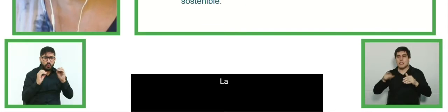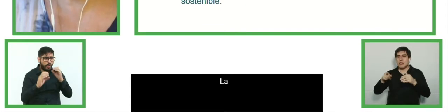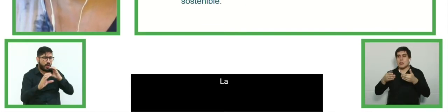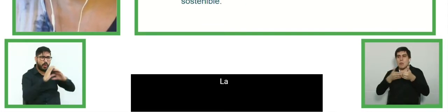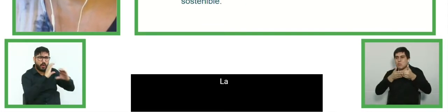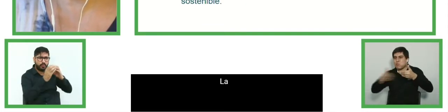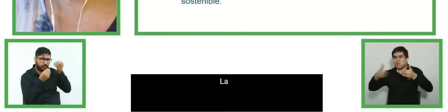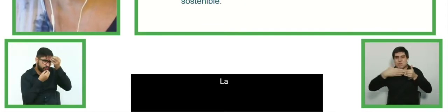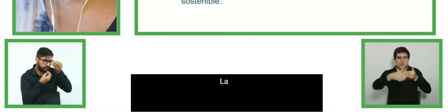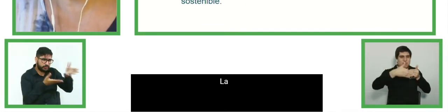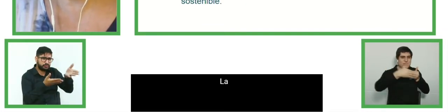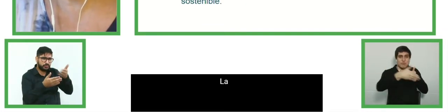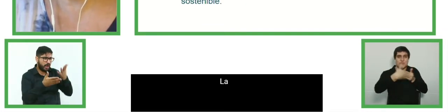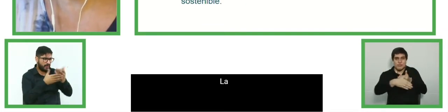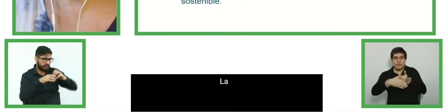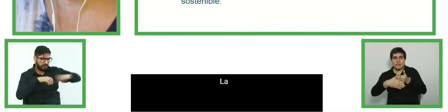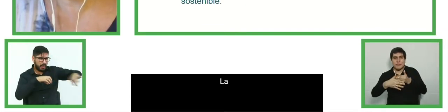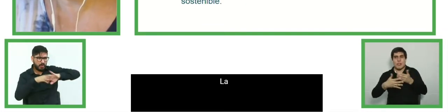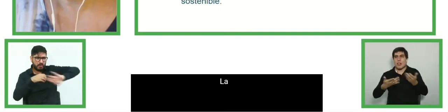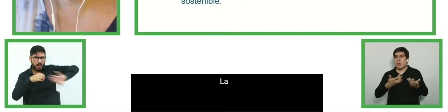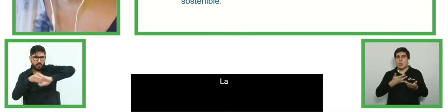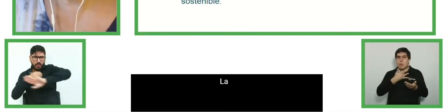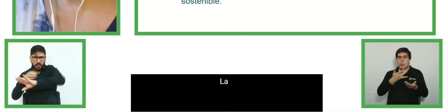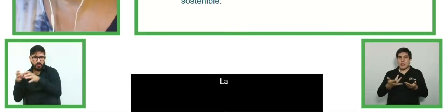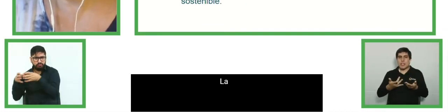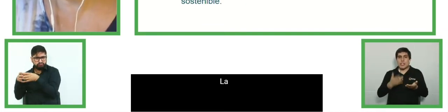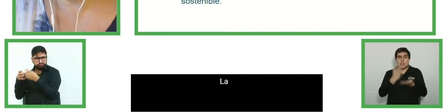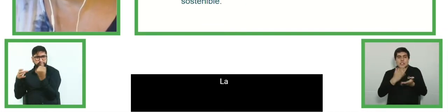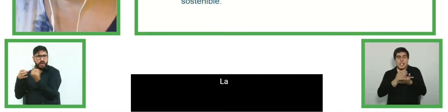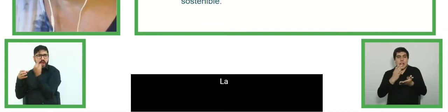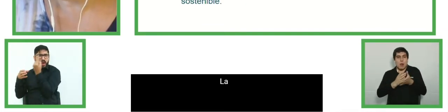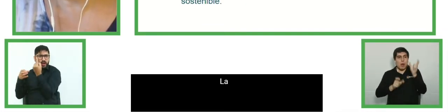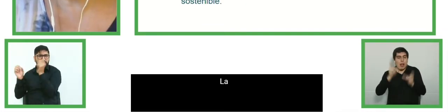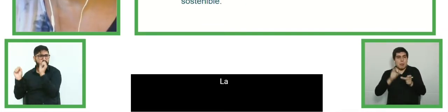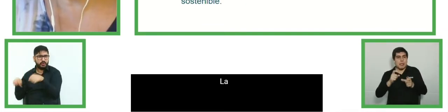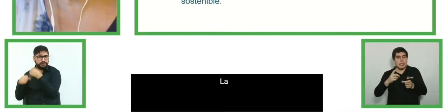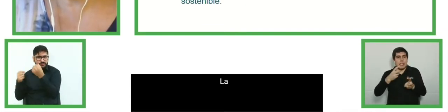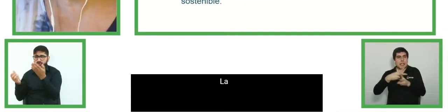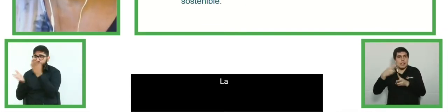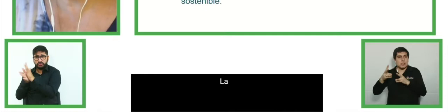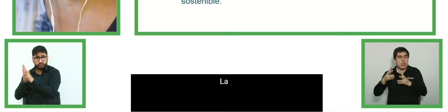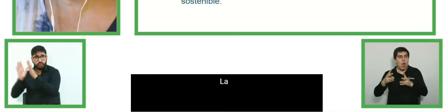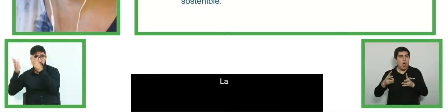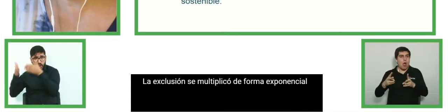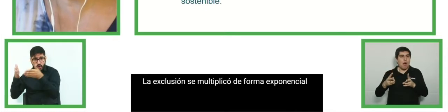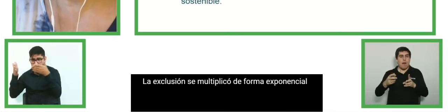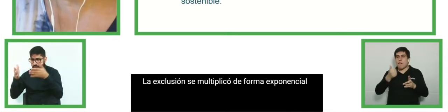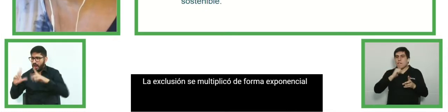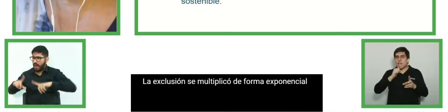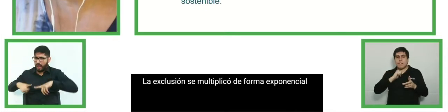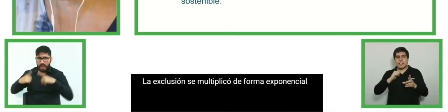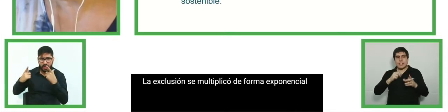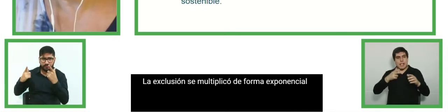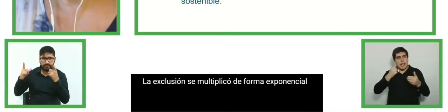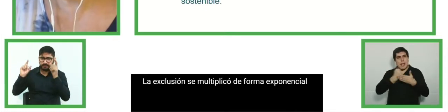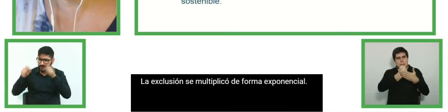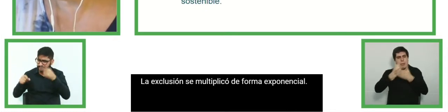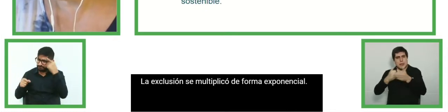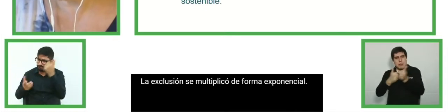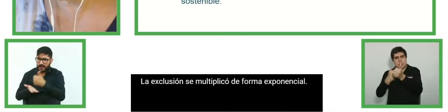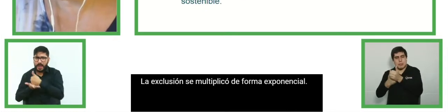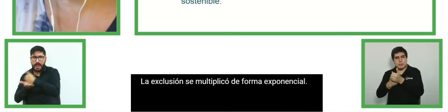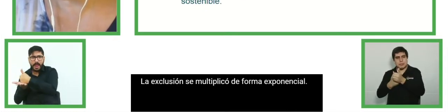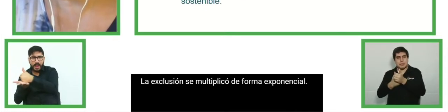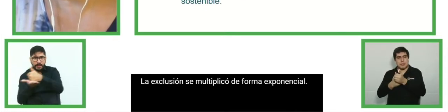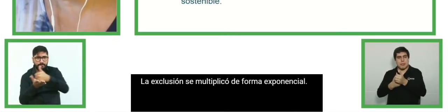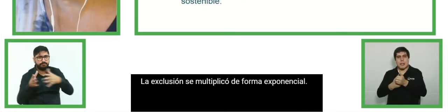exponencial. Frente a esta tragedia, la Escuela de Gente creó el proyecto Hiperconexión Inclusiva para promover la